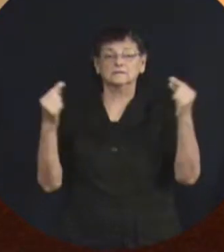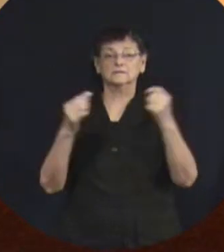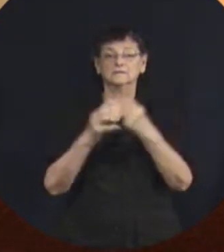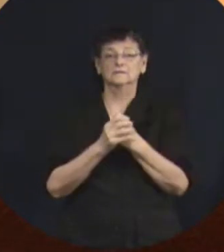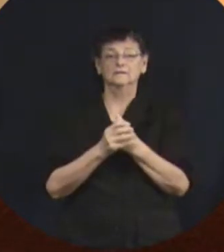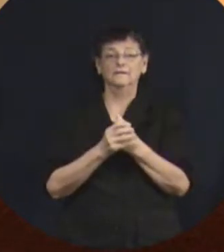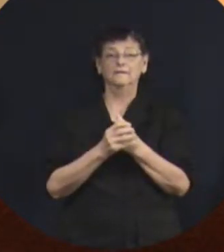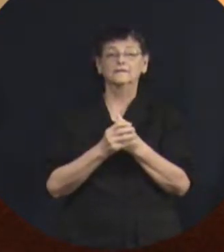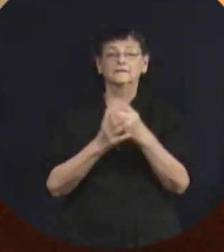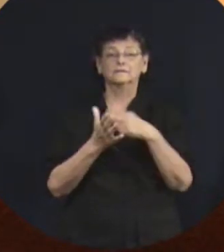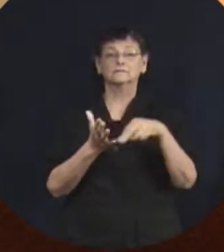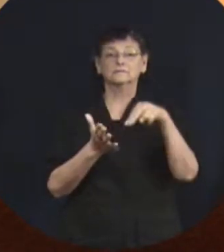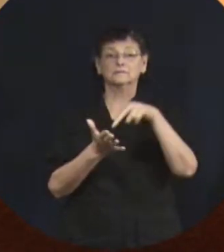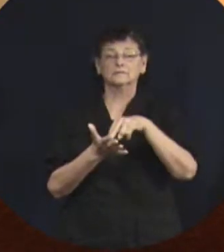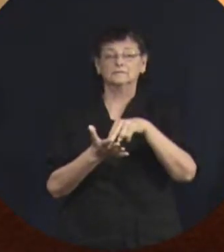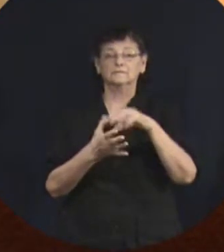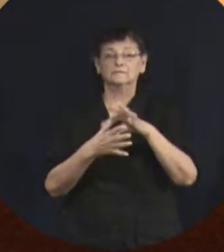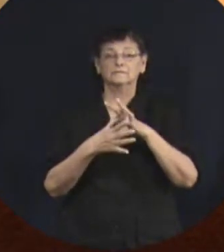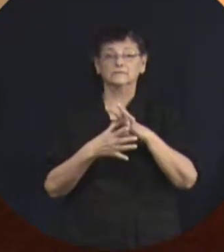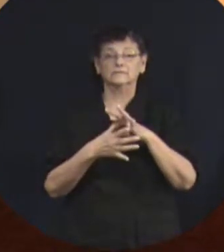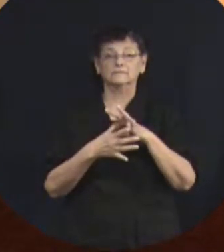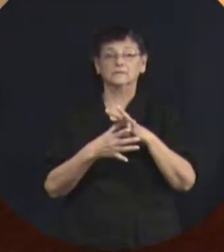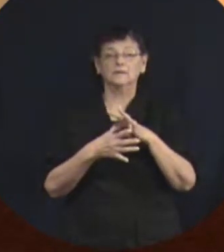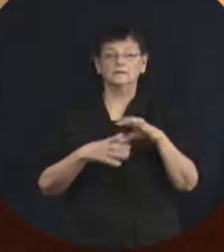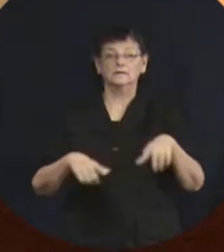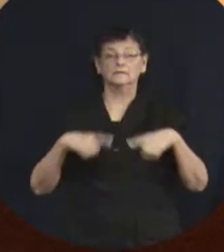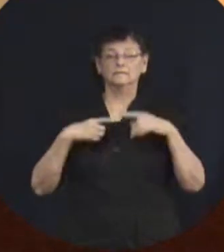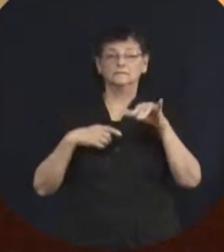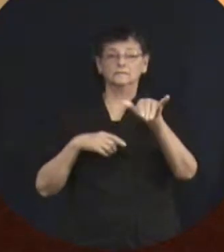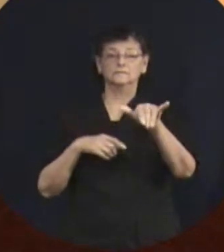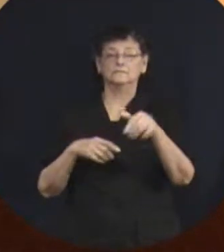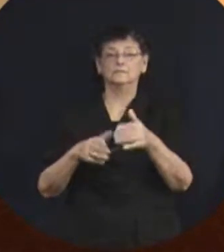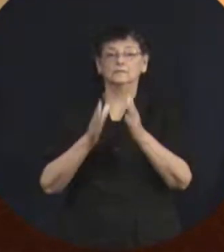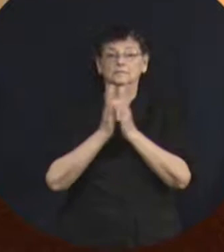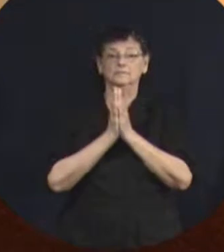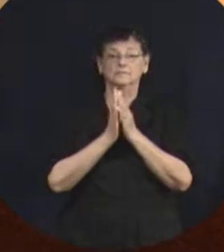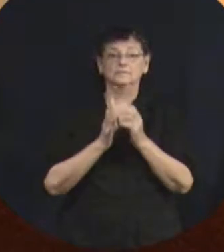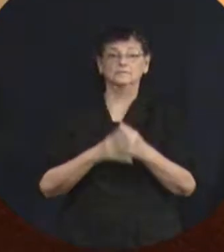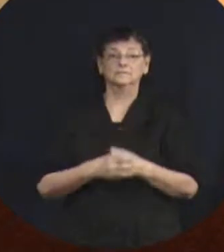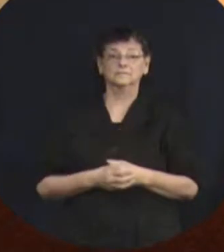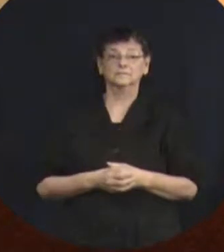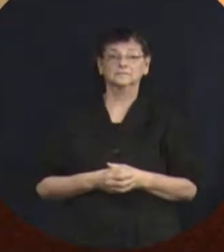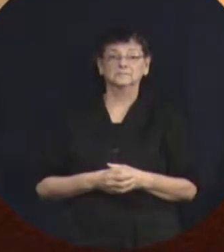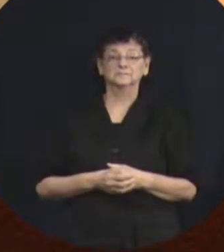pecados, la resurrección de la carne y la vida eterna. Amén.